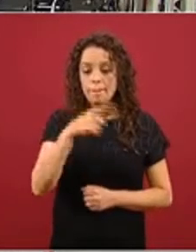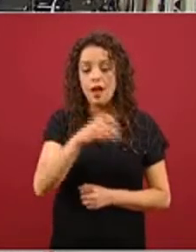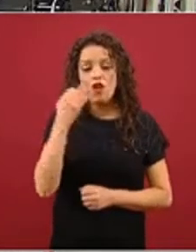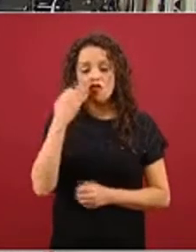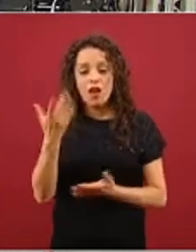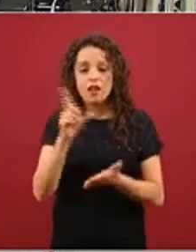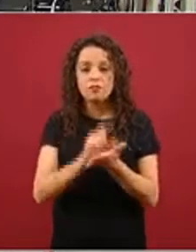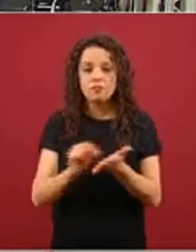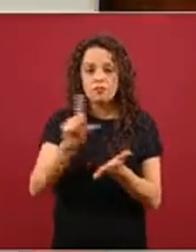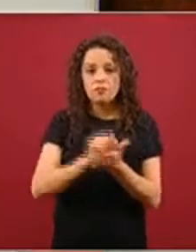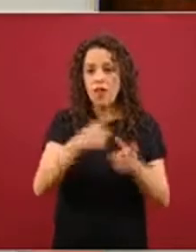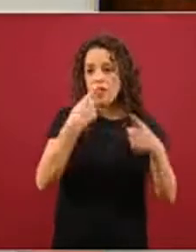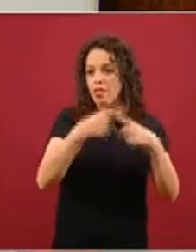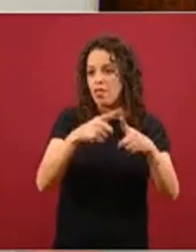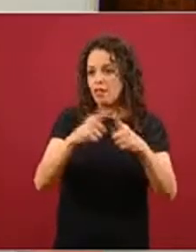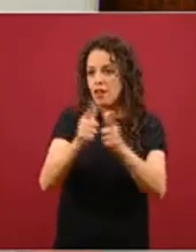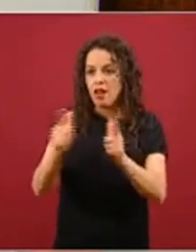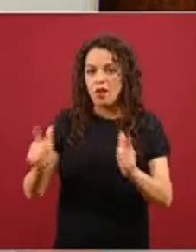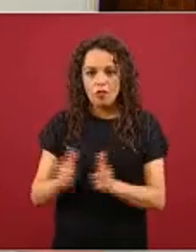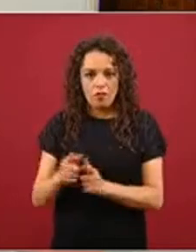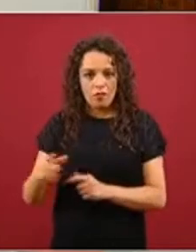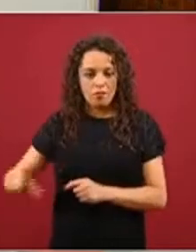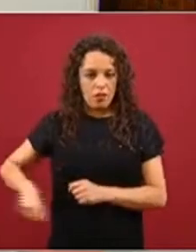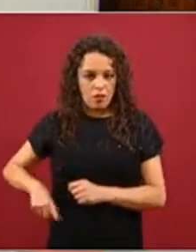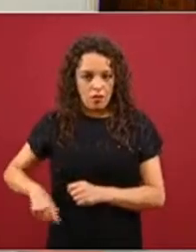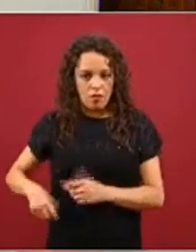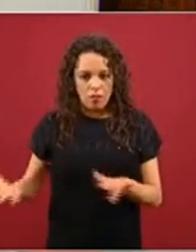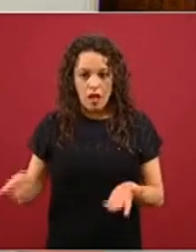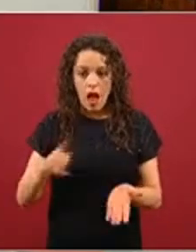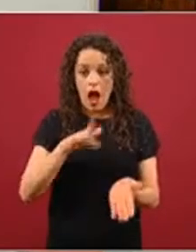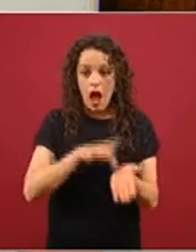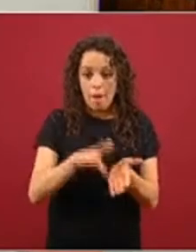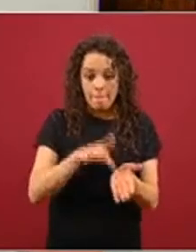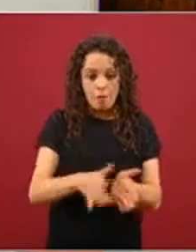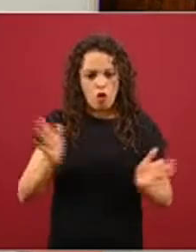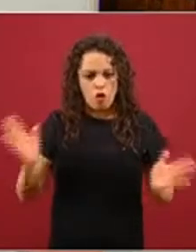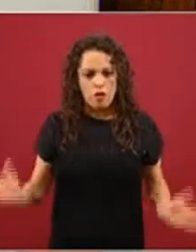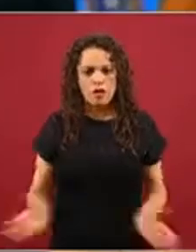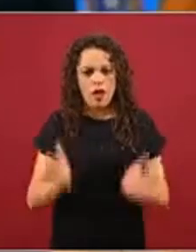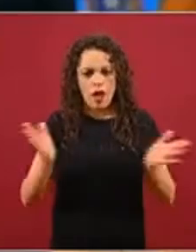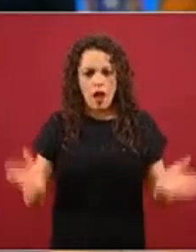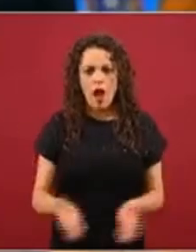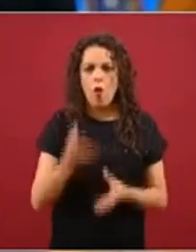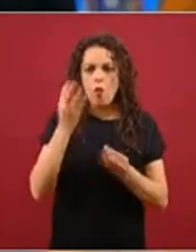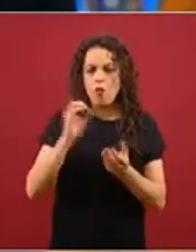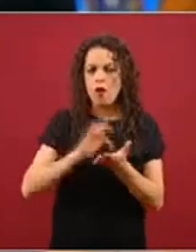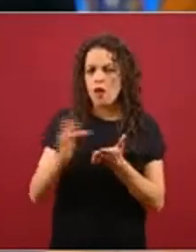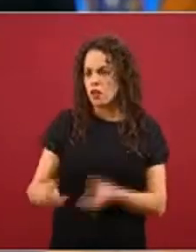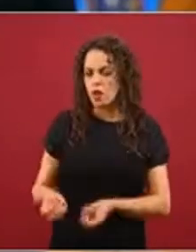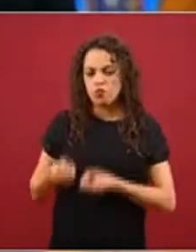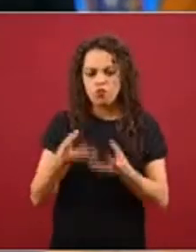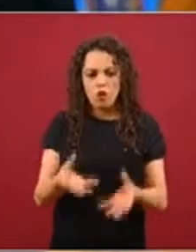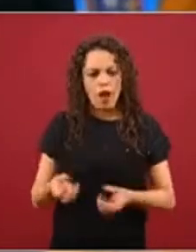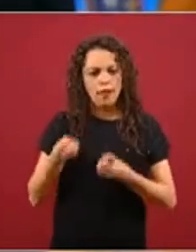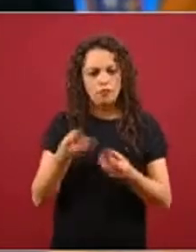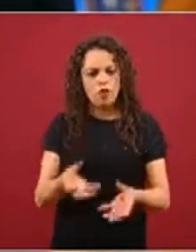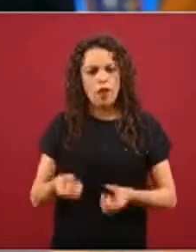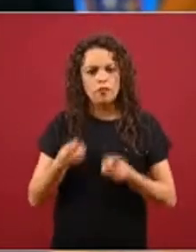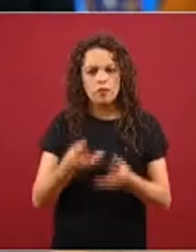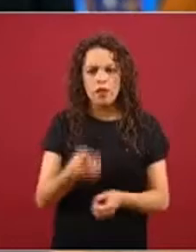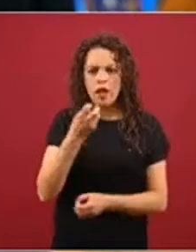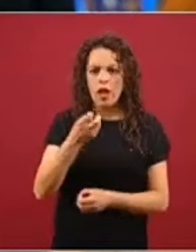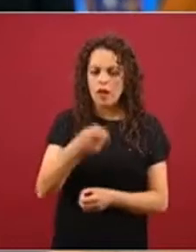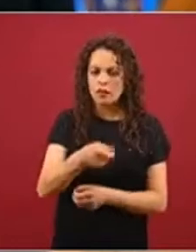de gobierno presumen, apoyan, incluso celebran las donaciones de este tipo de productos a